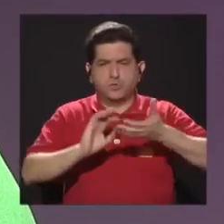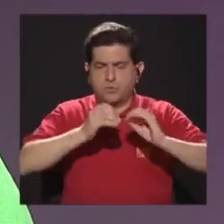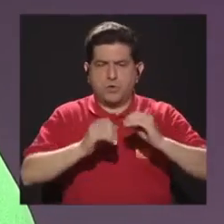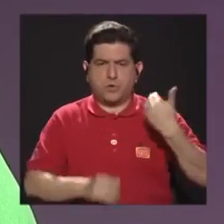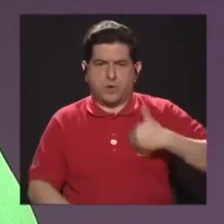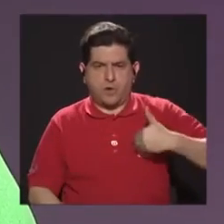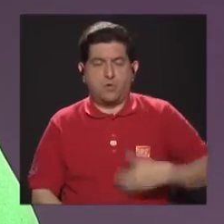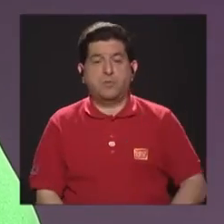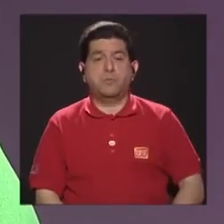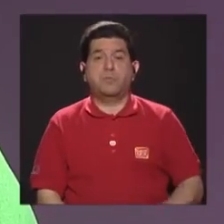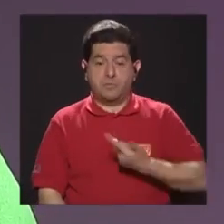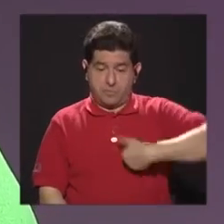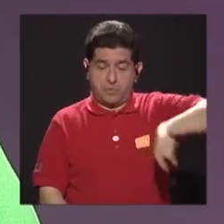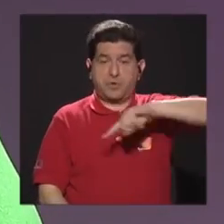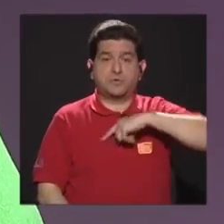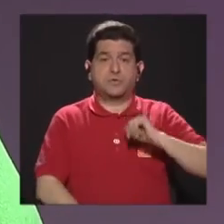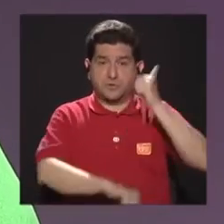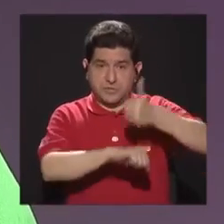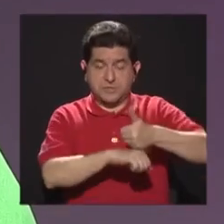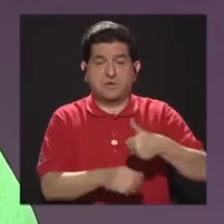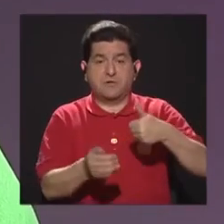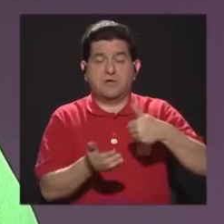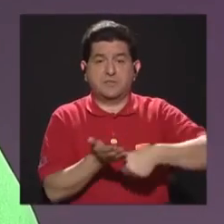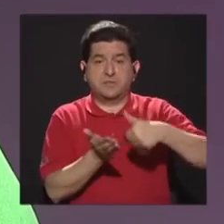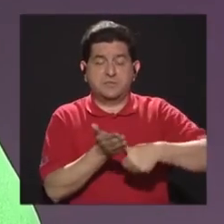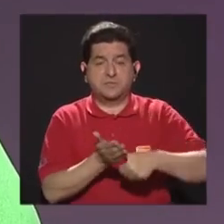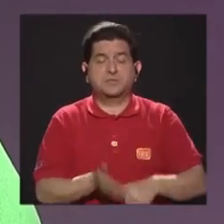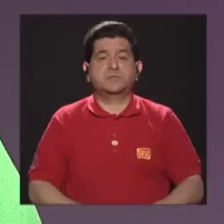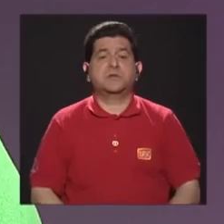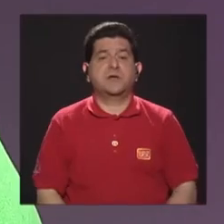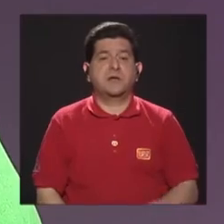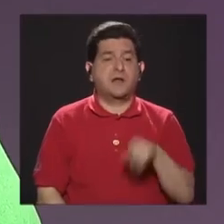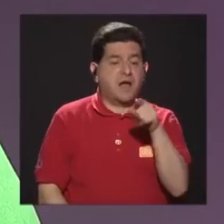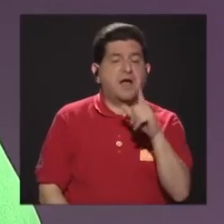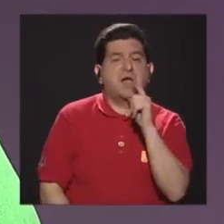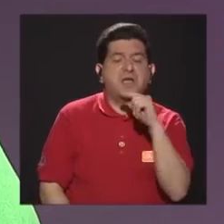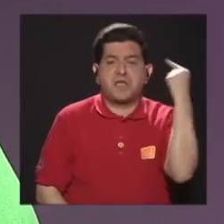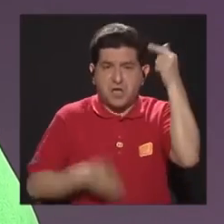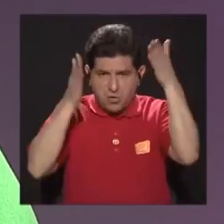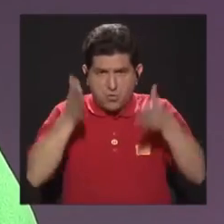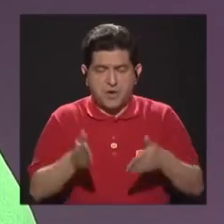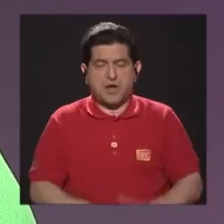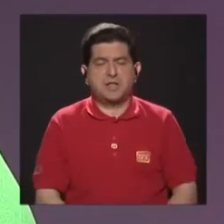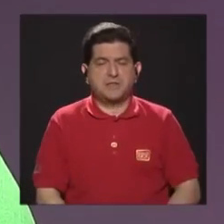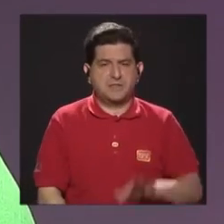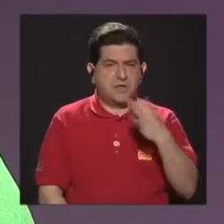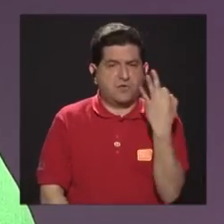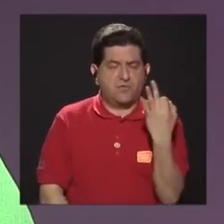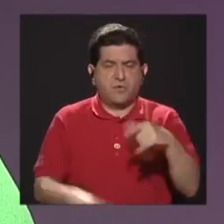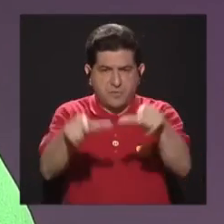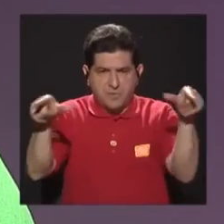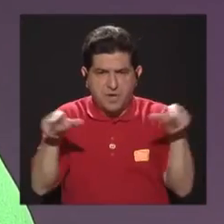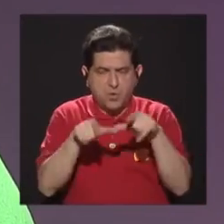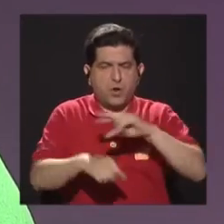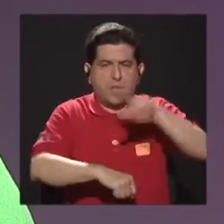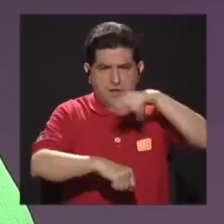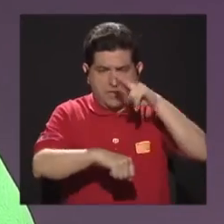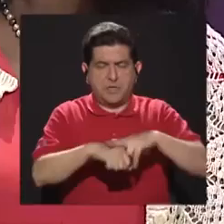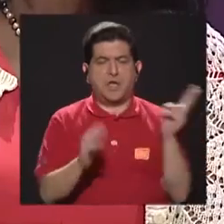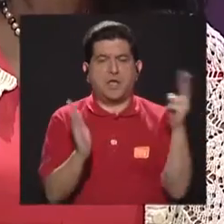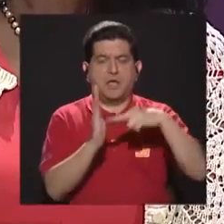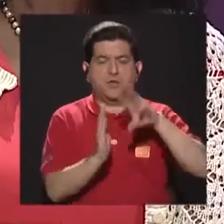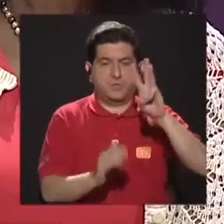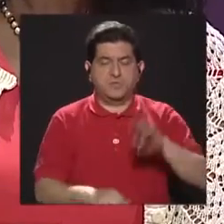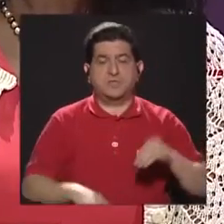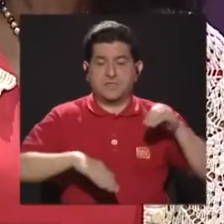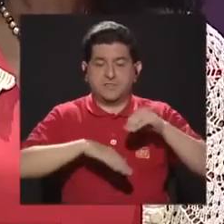definiendo quién nos gobierna, tanto a nivel local como a nivel nacional. Más, hemos tenido puntos muy altos, como en el 2006, que hemos tenido